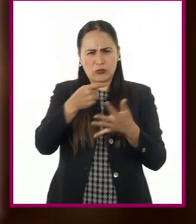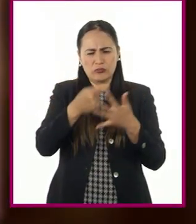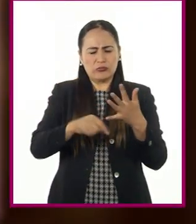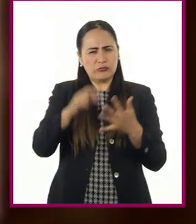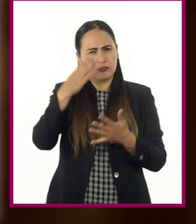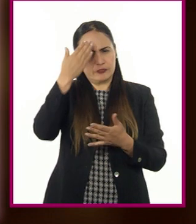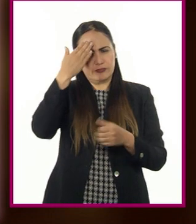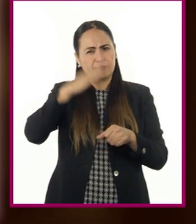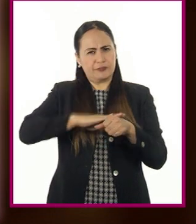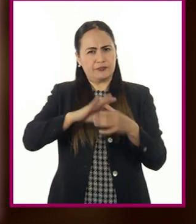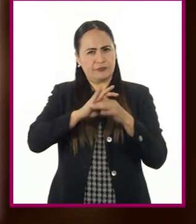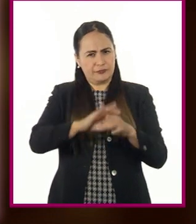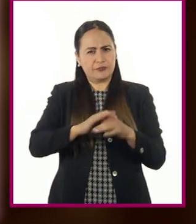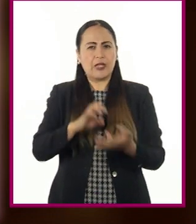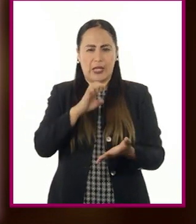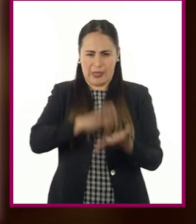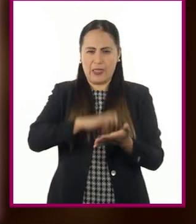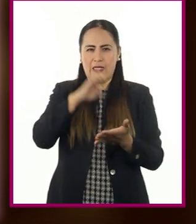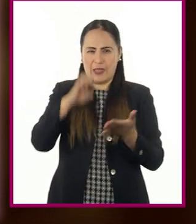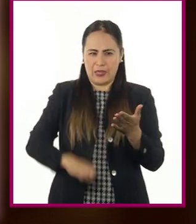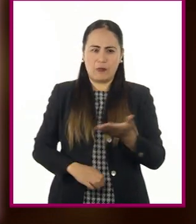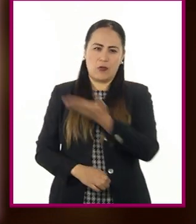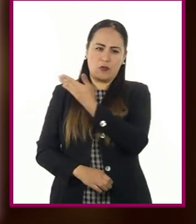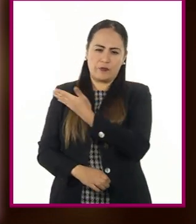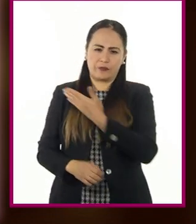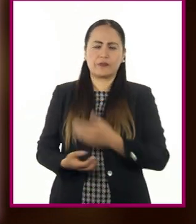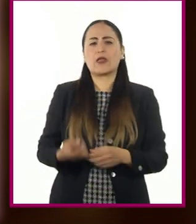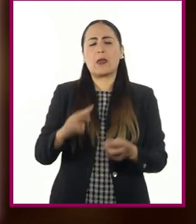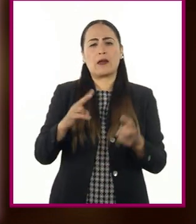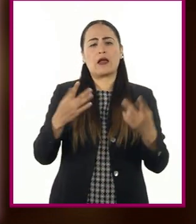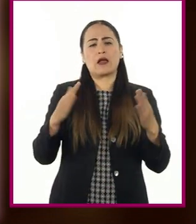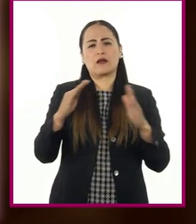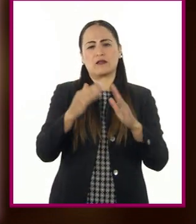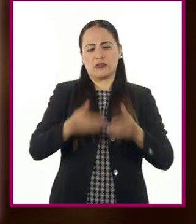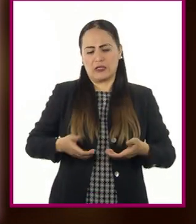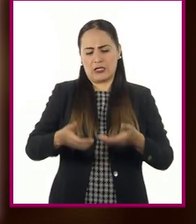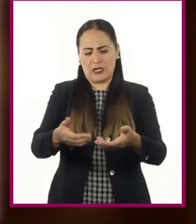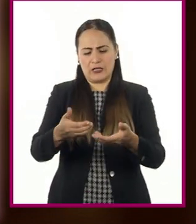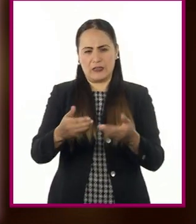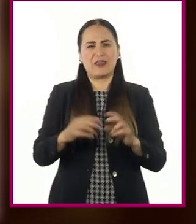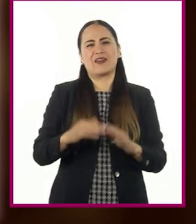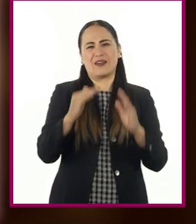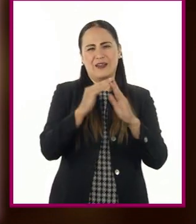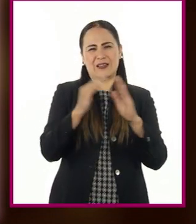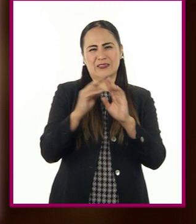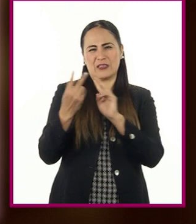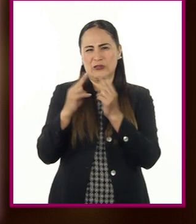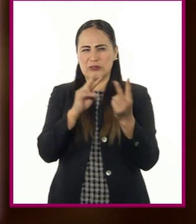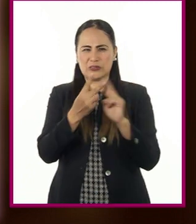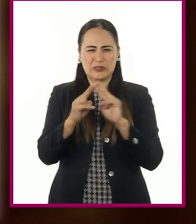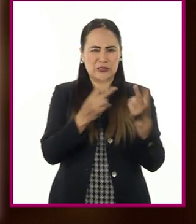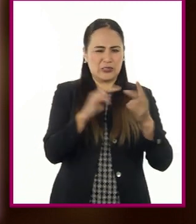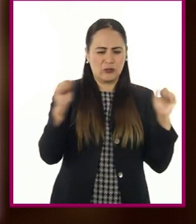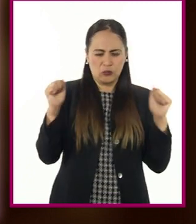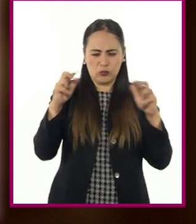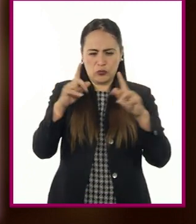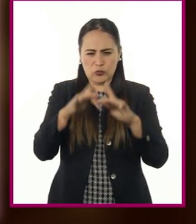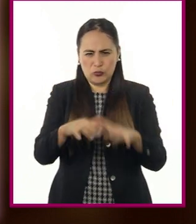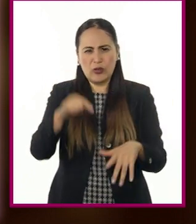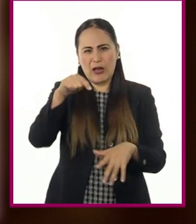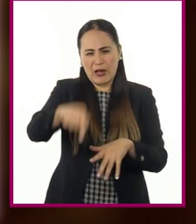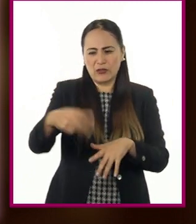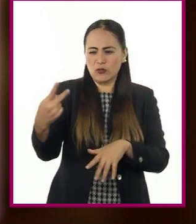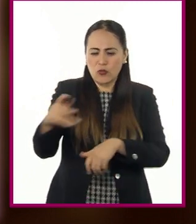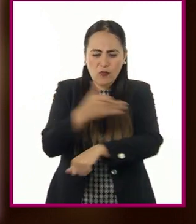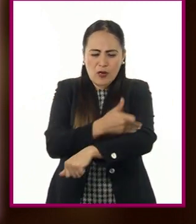Veamos el siguiente escenario. Hace varios días, tus vecinos de la misma calle se reúnen para conversar acerca de la situación económica de tu